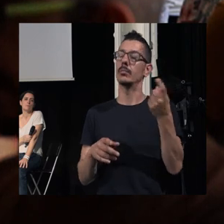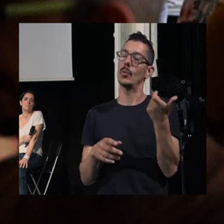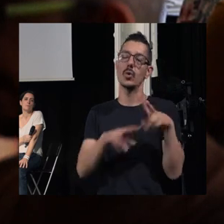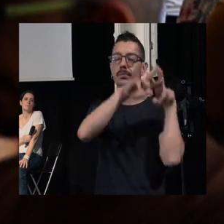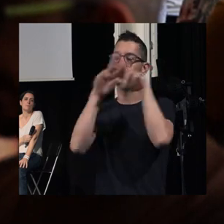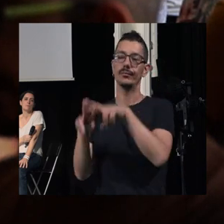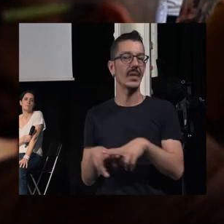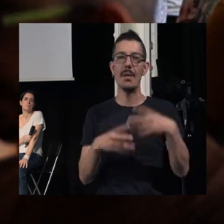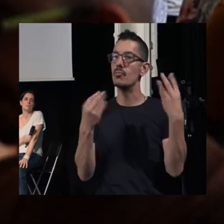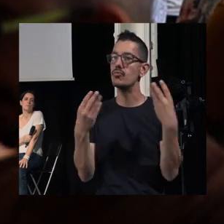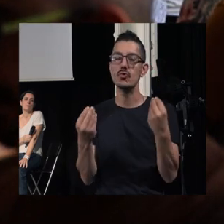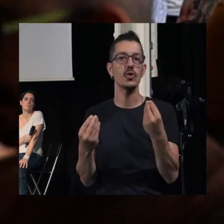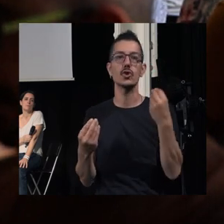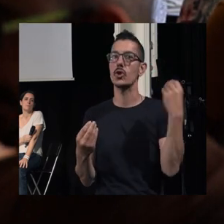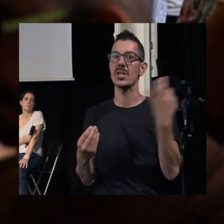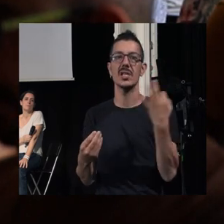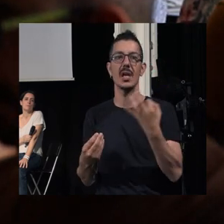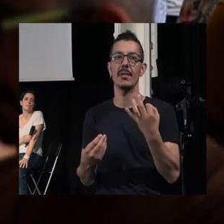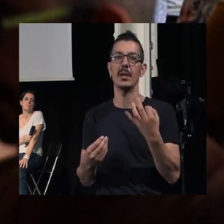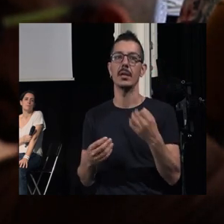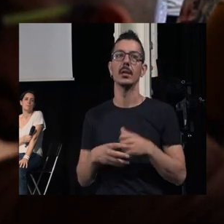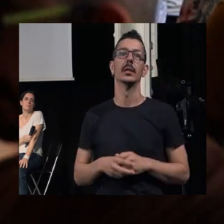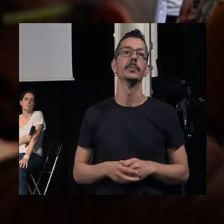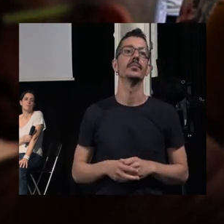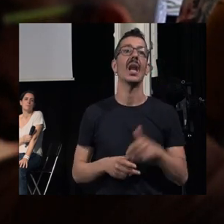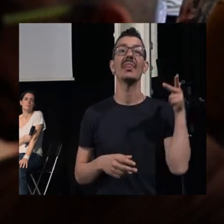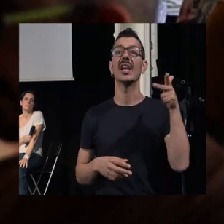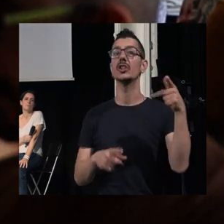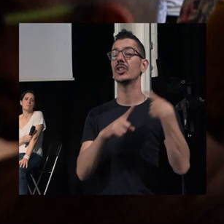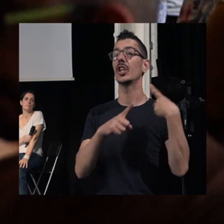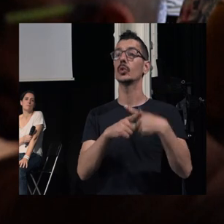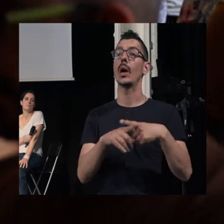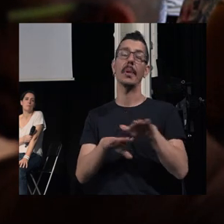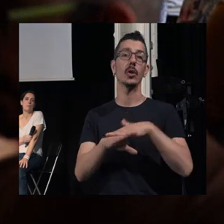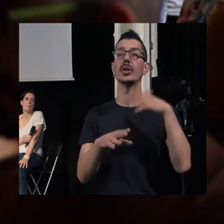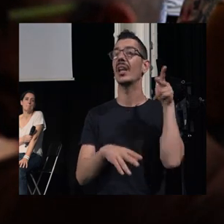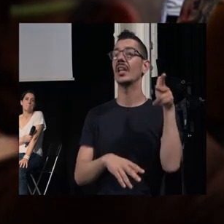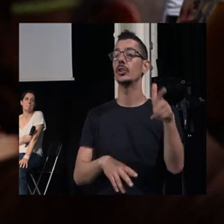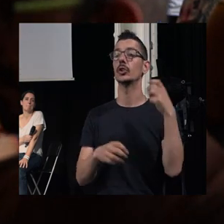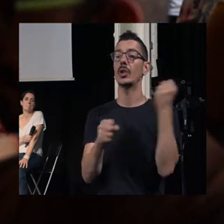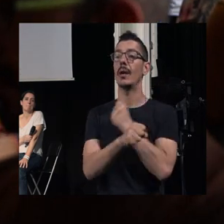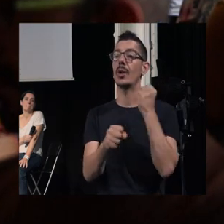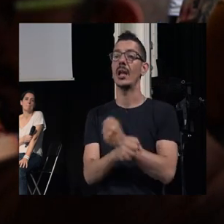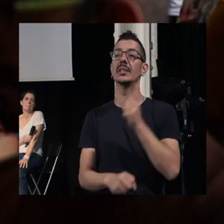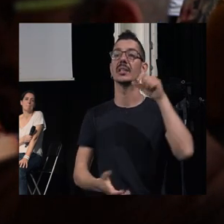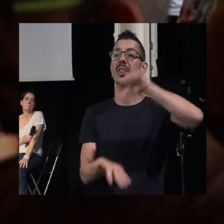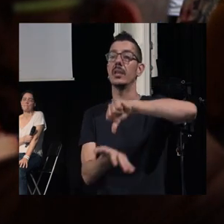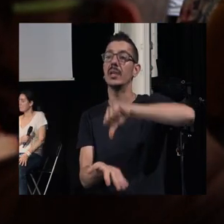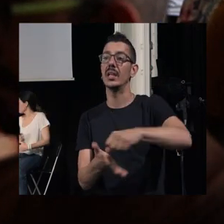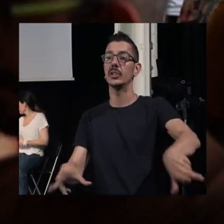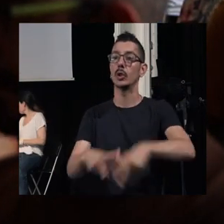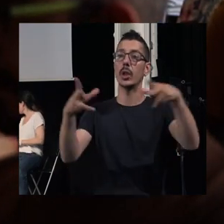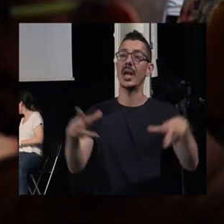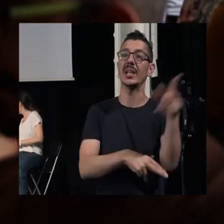repensar. Negarle los derechos sexuales, los derechos laborales, civiles, sociales, a